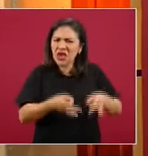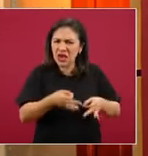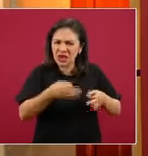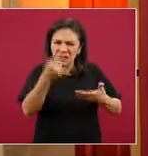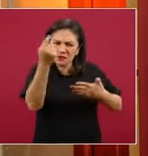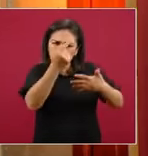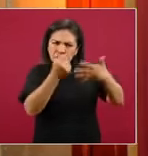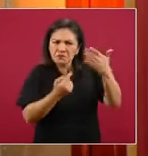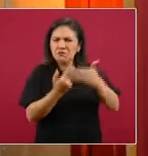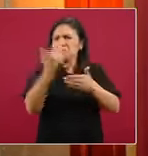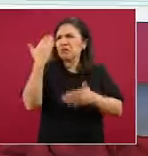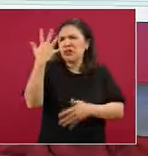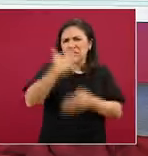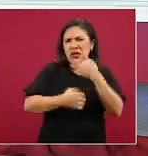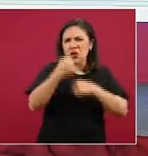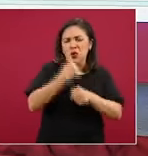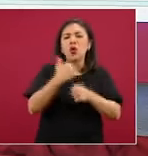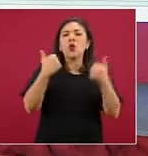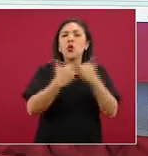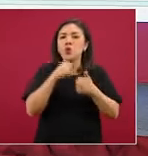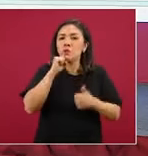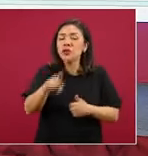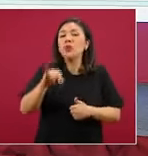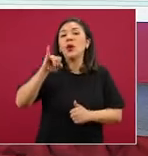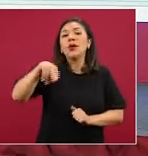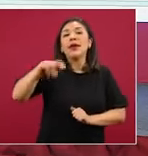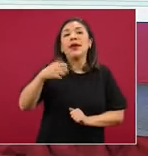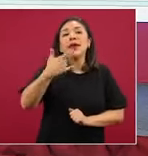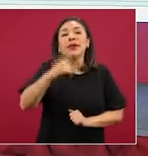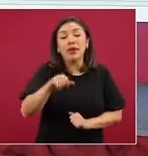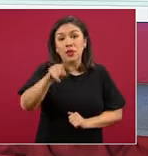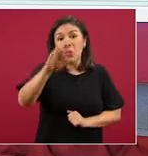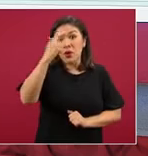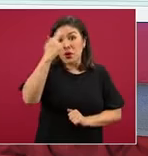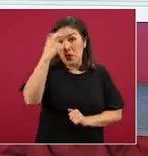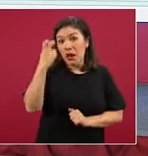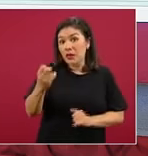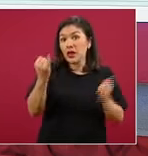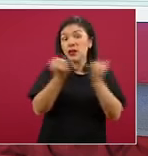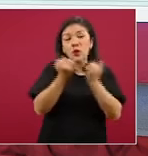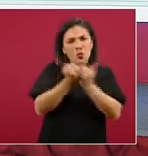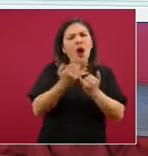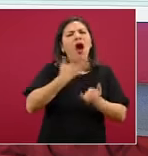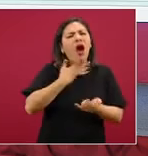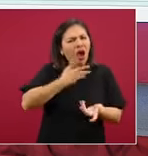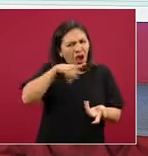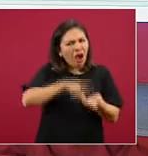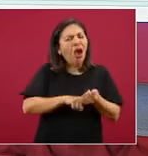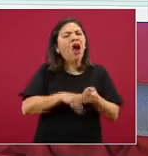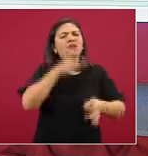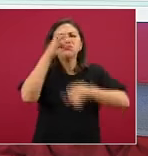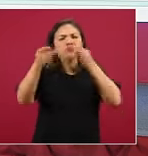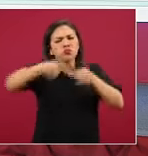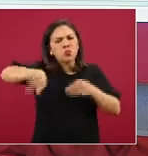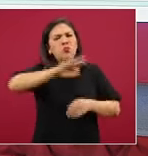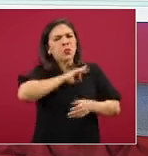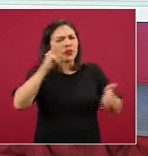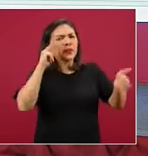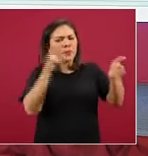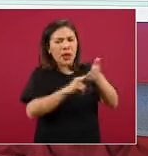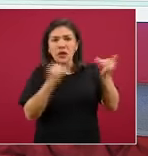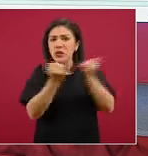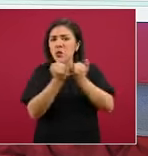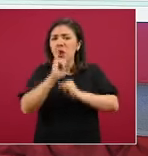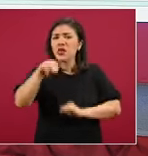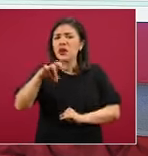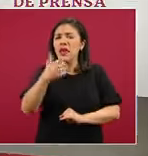verificadas en los últimos años, que es a través del registro que tiene INEGI. Recuerden, esto es una base de datos también pública. Recientemente INEGI hizo pública